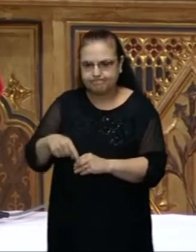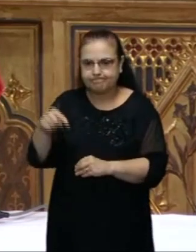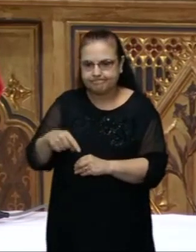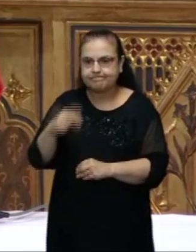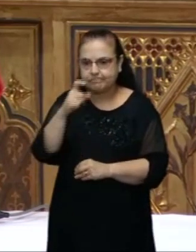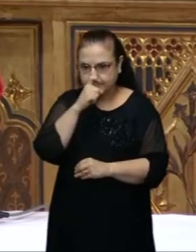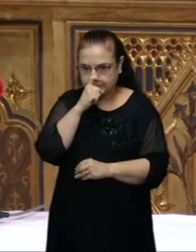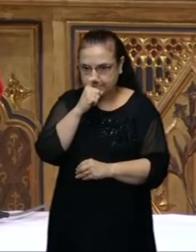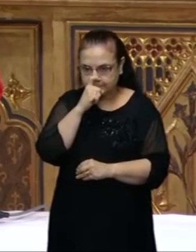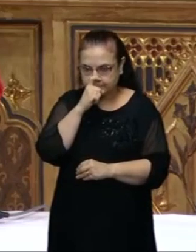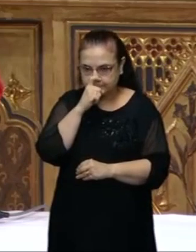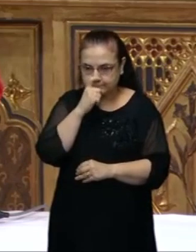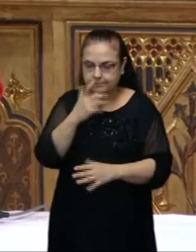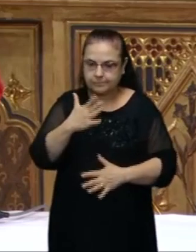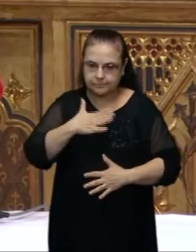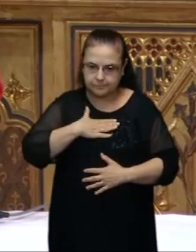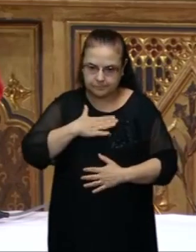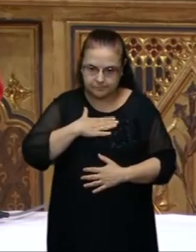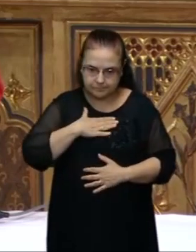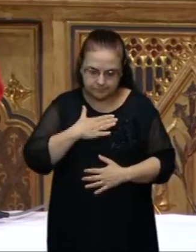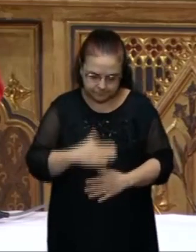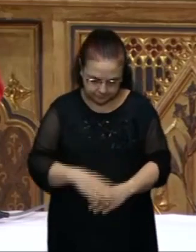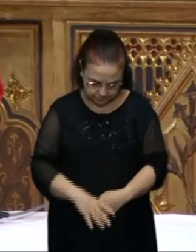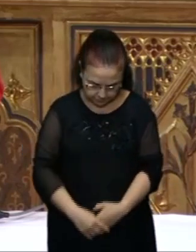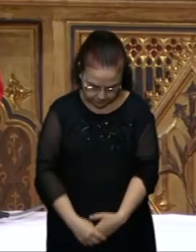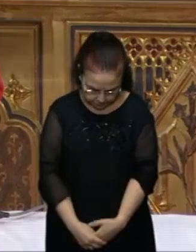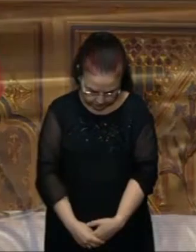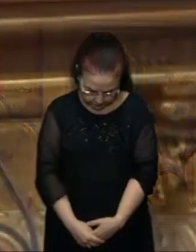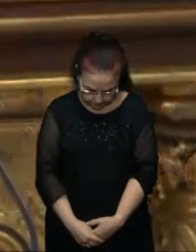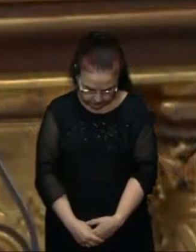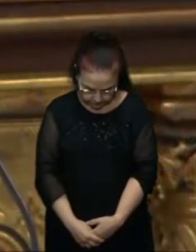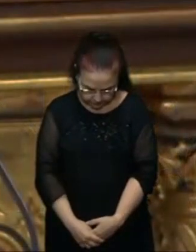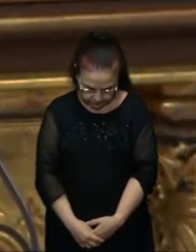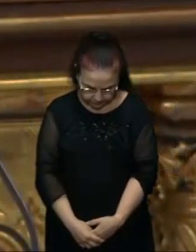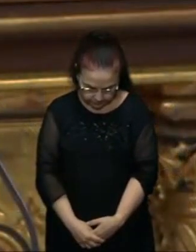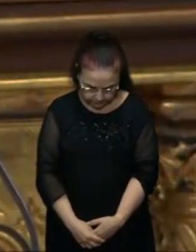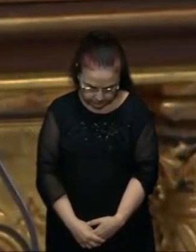Haced esto en conmemoración mía.